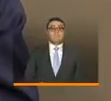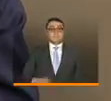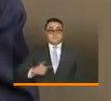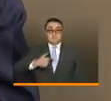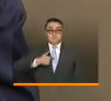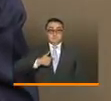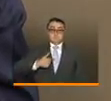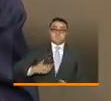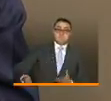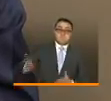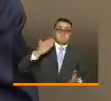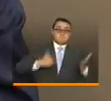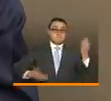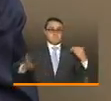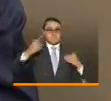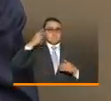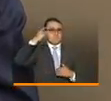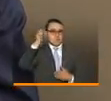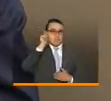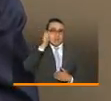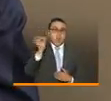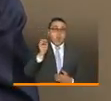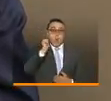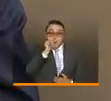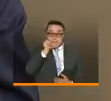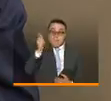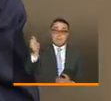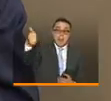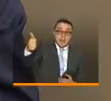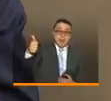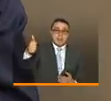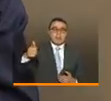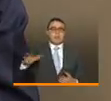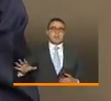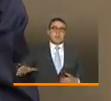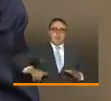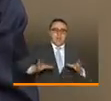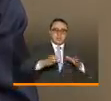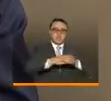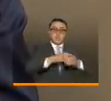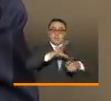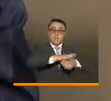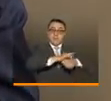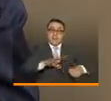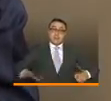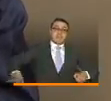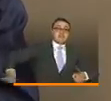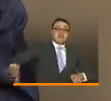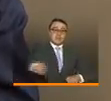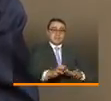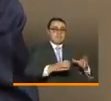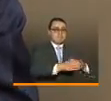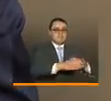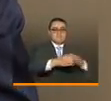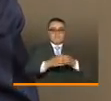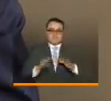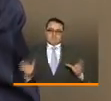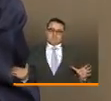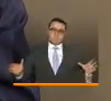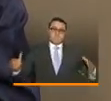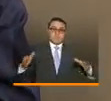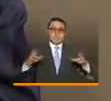convocado, pienso que mañana o pasado mañana nos vamos a reunir todas las asociaciones médicas, todas las agrupaciones